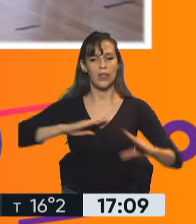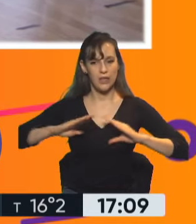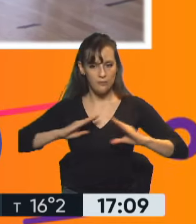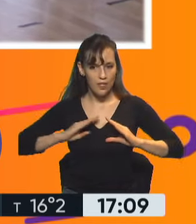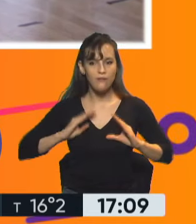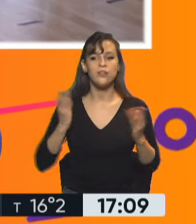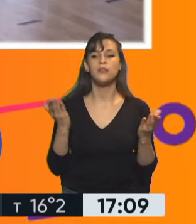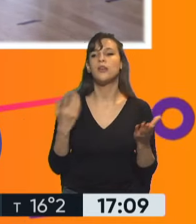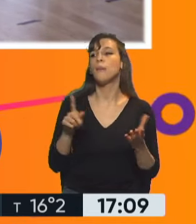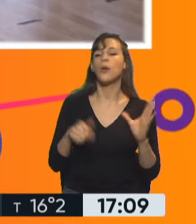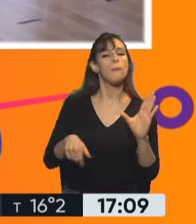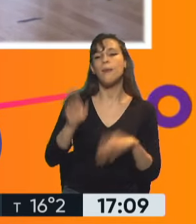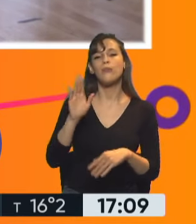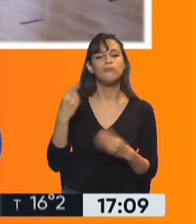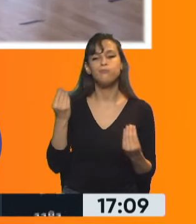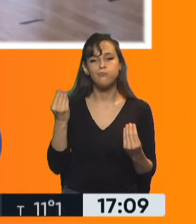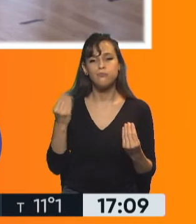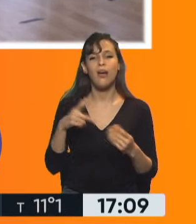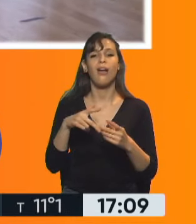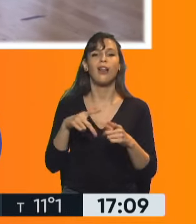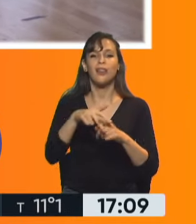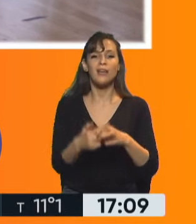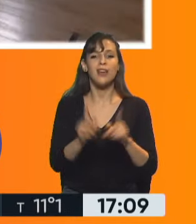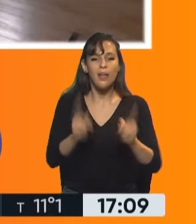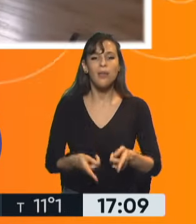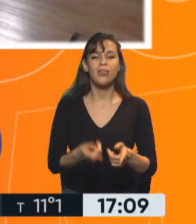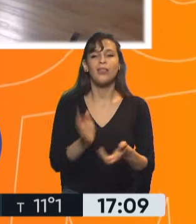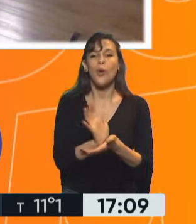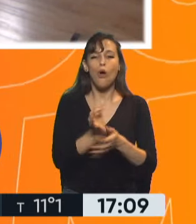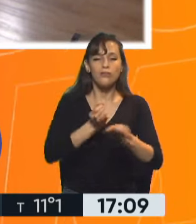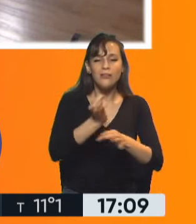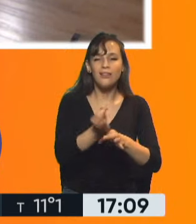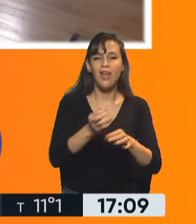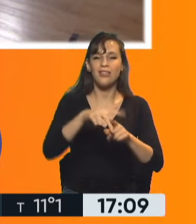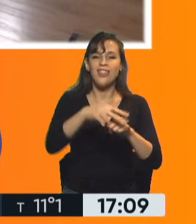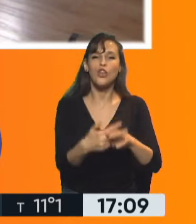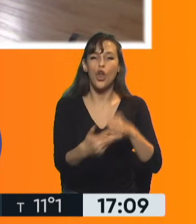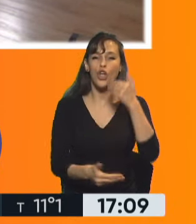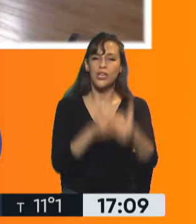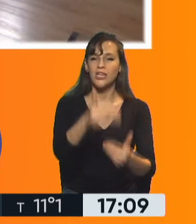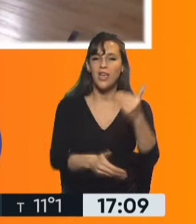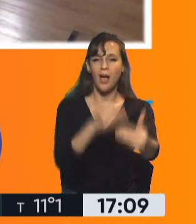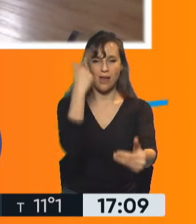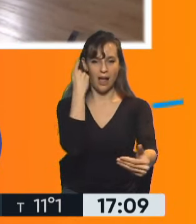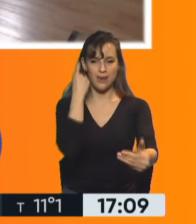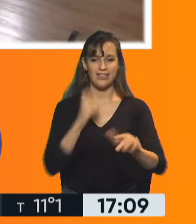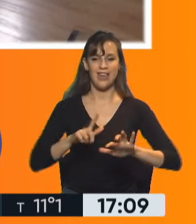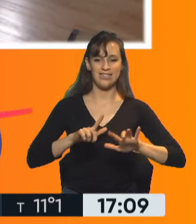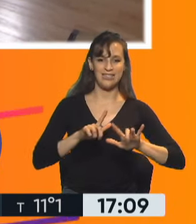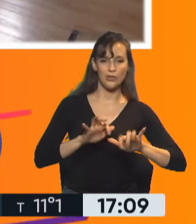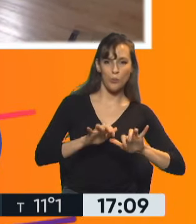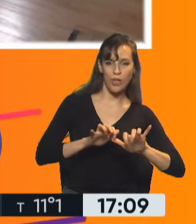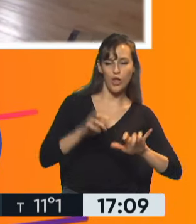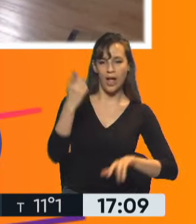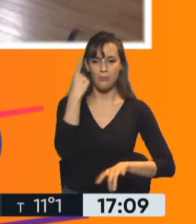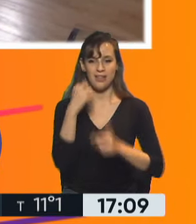con herramientas para poder usar la computadora y el celular, que hoy parece que es algo, bueno, cada vez más extendido en la vida que nos toca, ¿no?